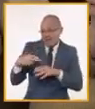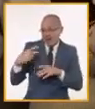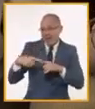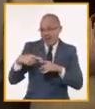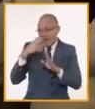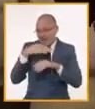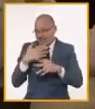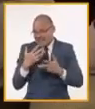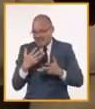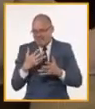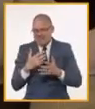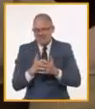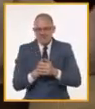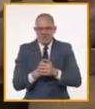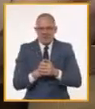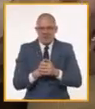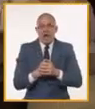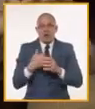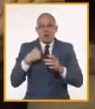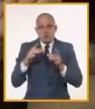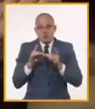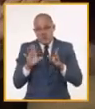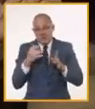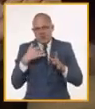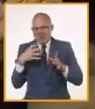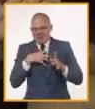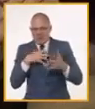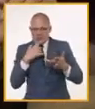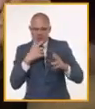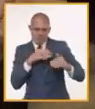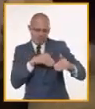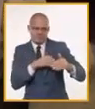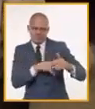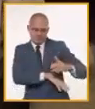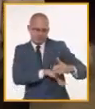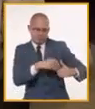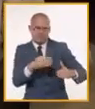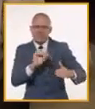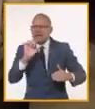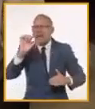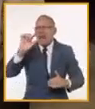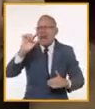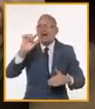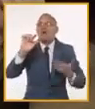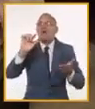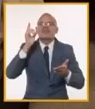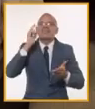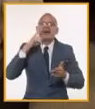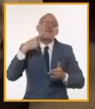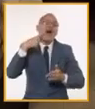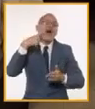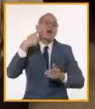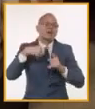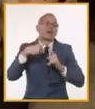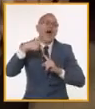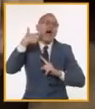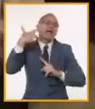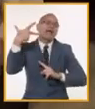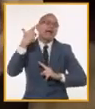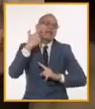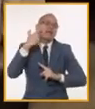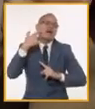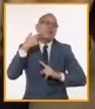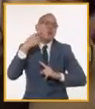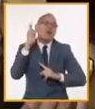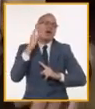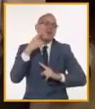dentista, de esta que viene, la caxolita. Anestesia. Sí, de anestesia. Le puse un poquito de anestesia ahí,